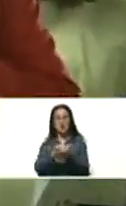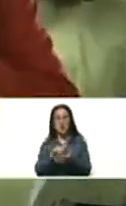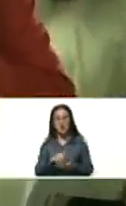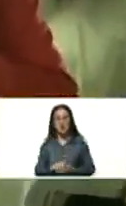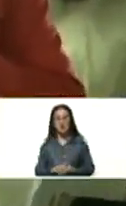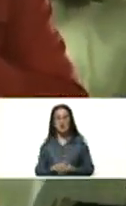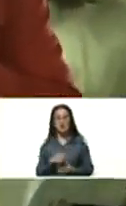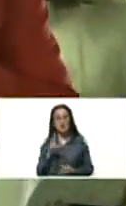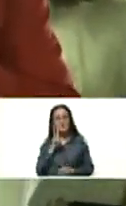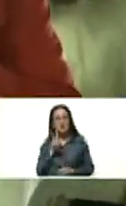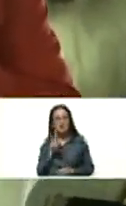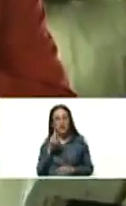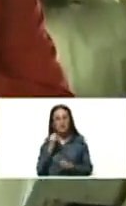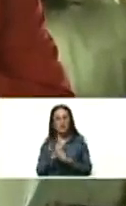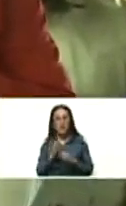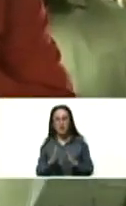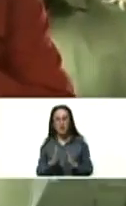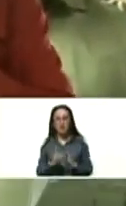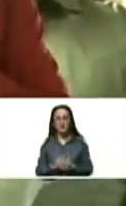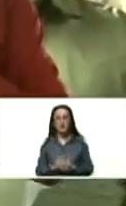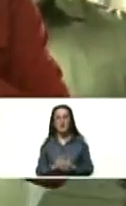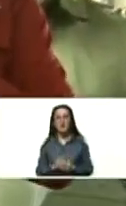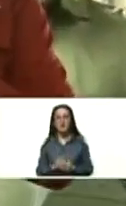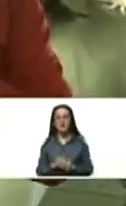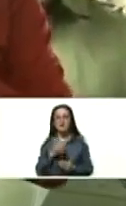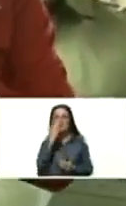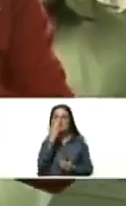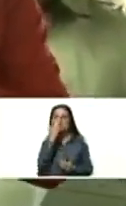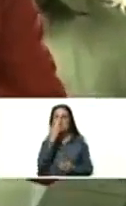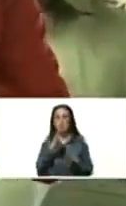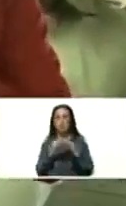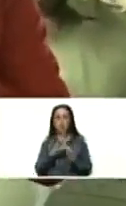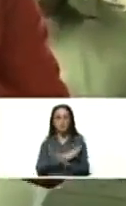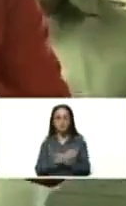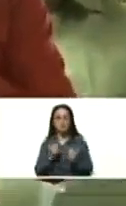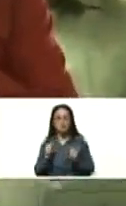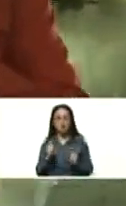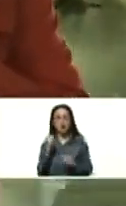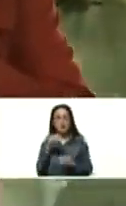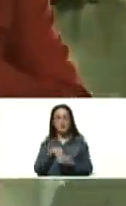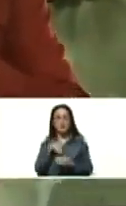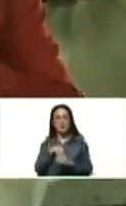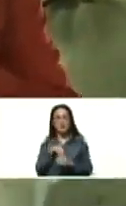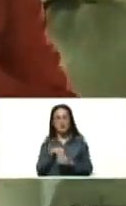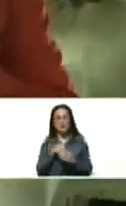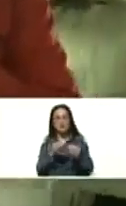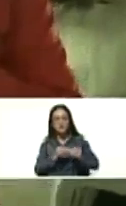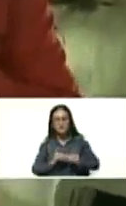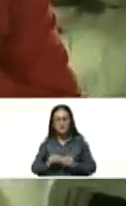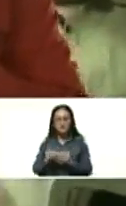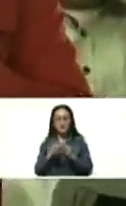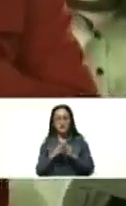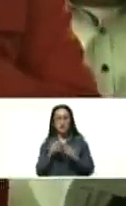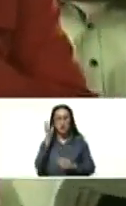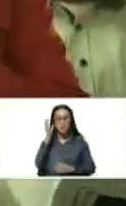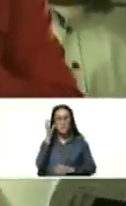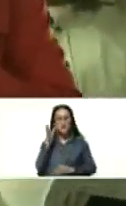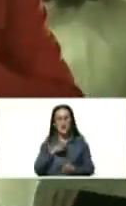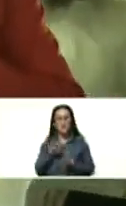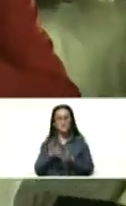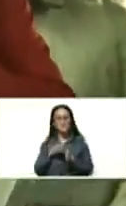uno ve a los trabajadores empeñados con todo el potencial que tienen a lo interno, recuperando toda la capacidad del metro